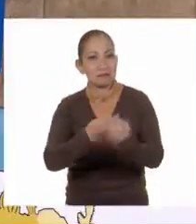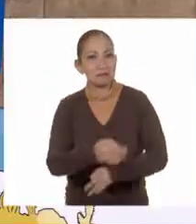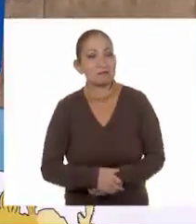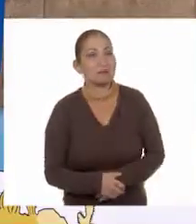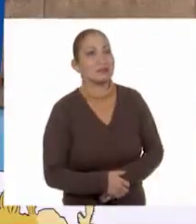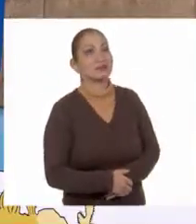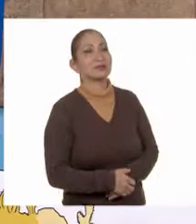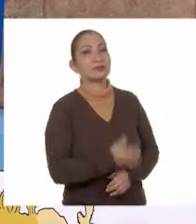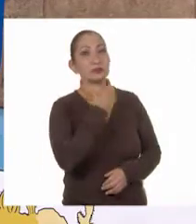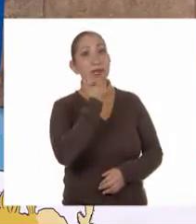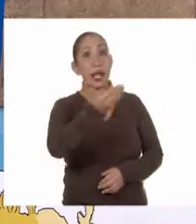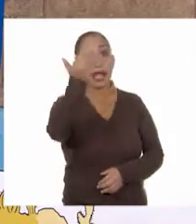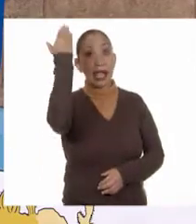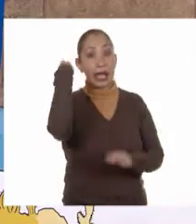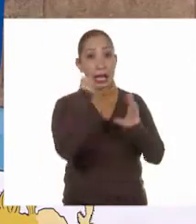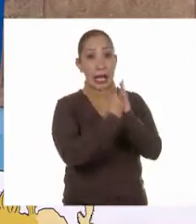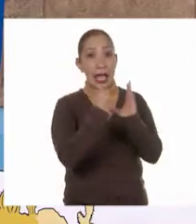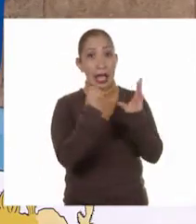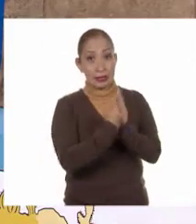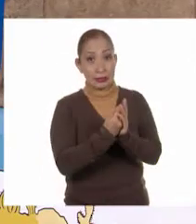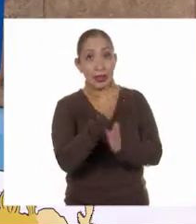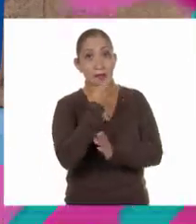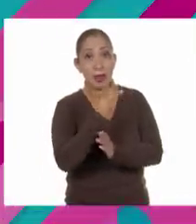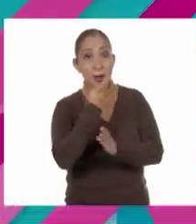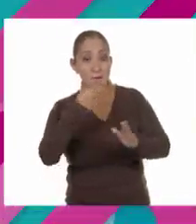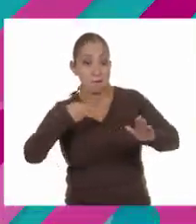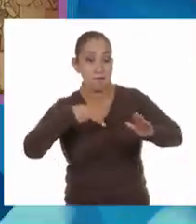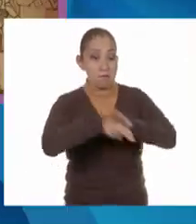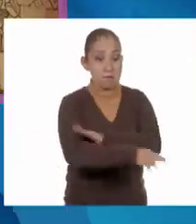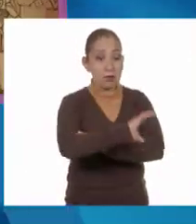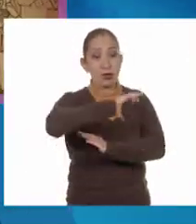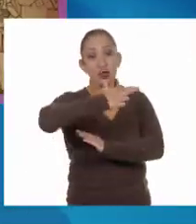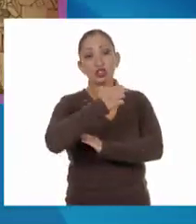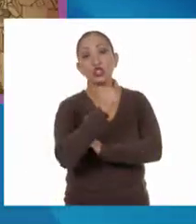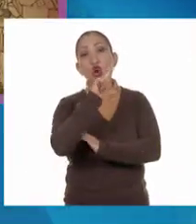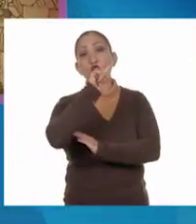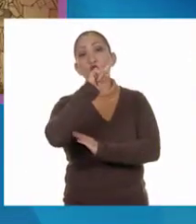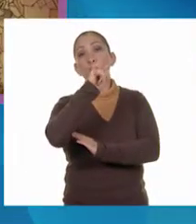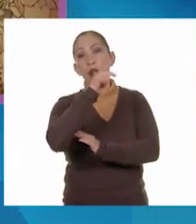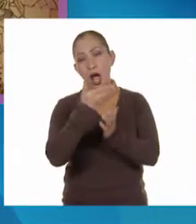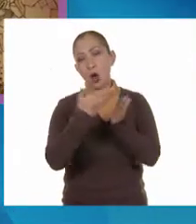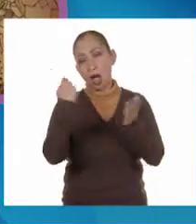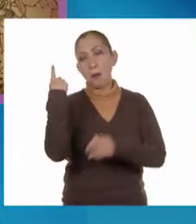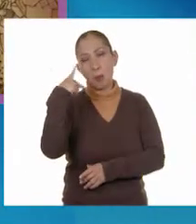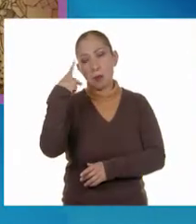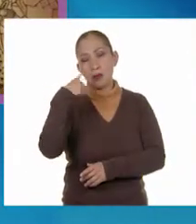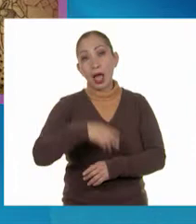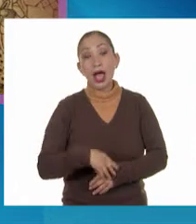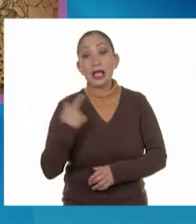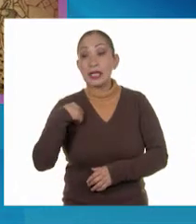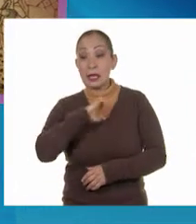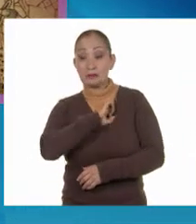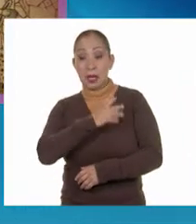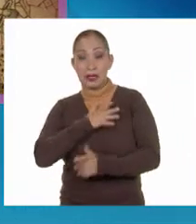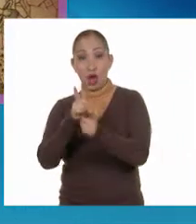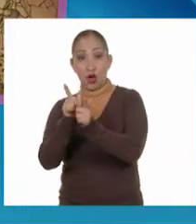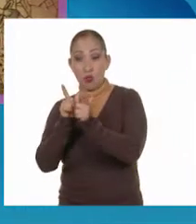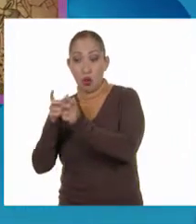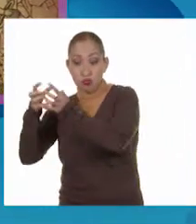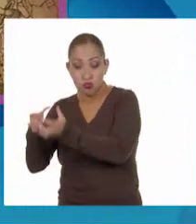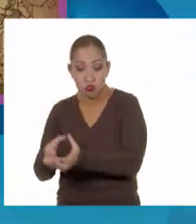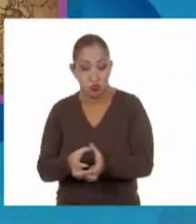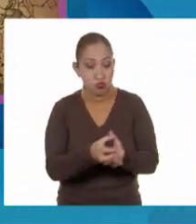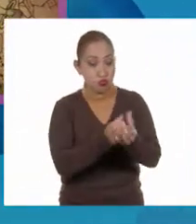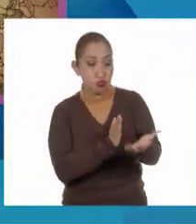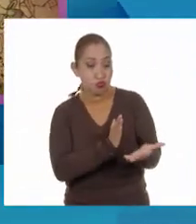bien. La clase pasada nos quedamos en la matanza de Cholula, hoy estado de Puebla, y el avance de los españoles y sus aliados hasta